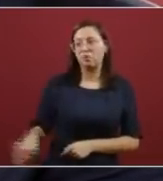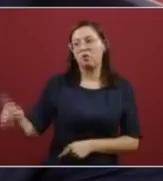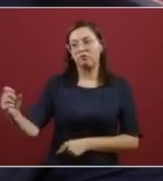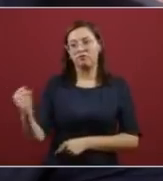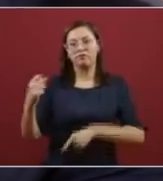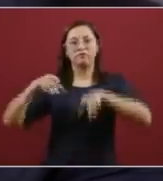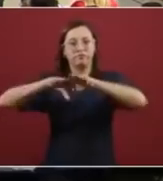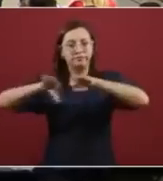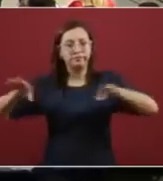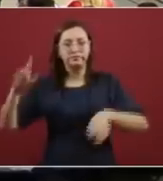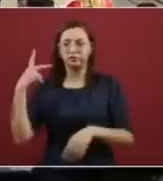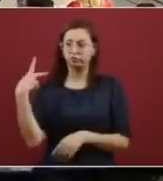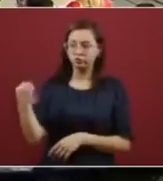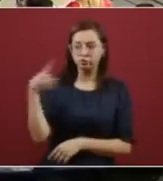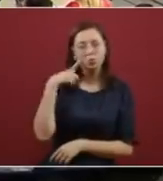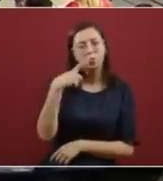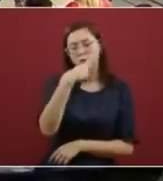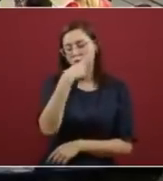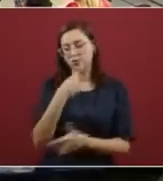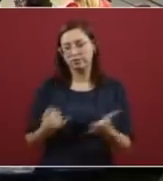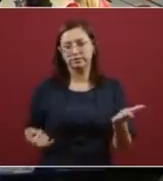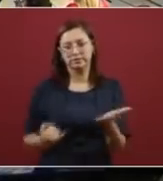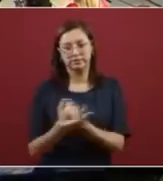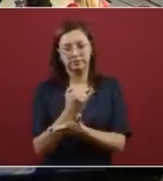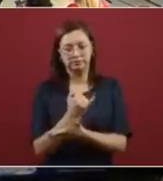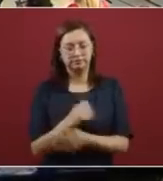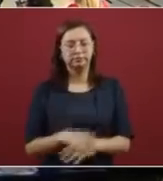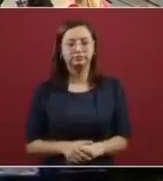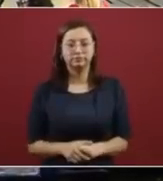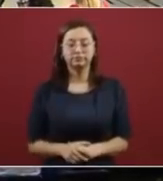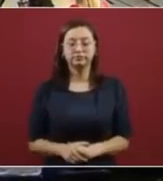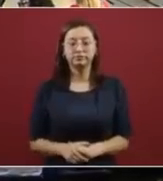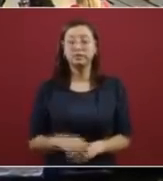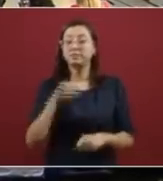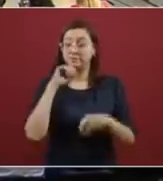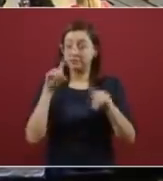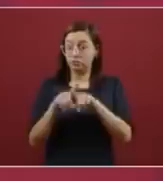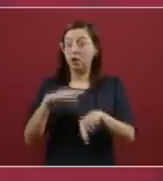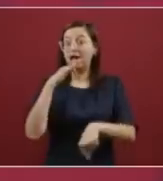Y les recuerdo que ya es delito grave